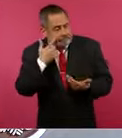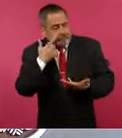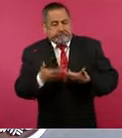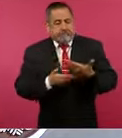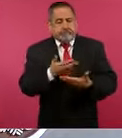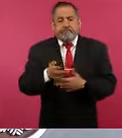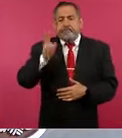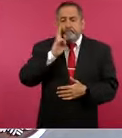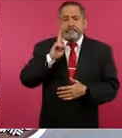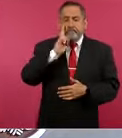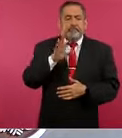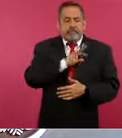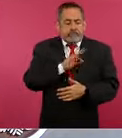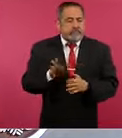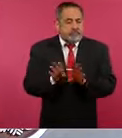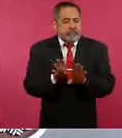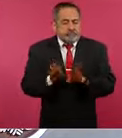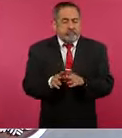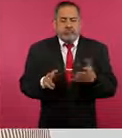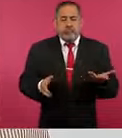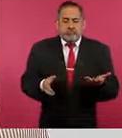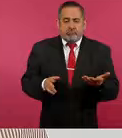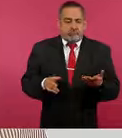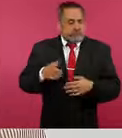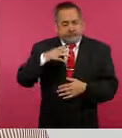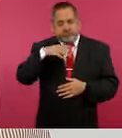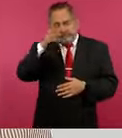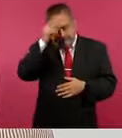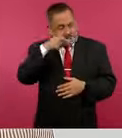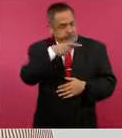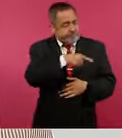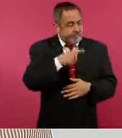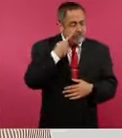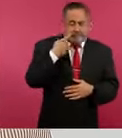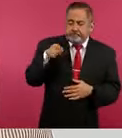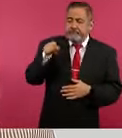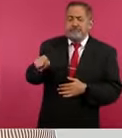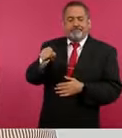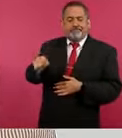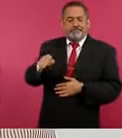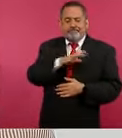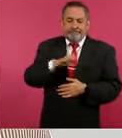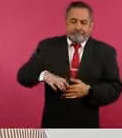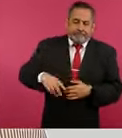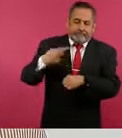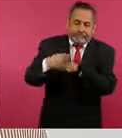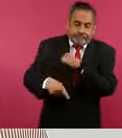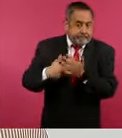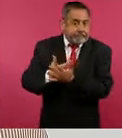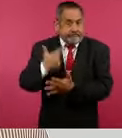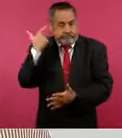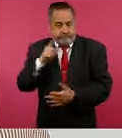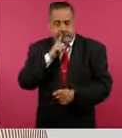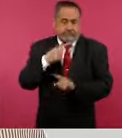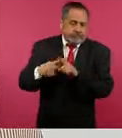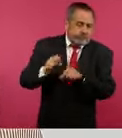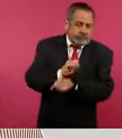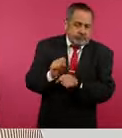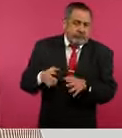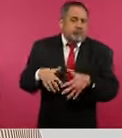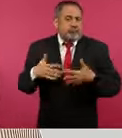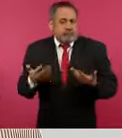se vea el nivel establecido, el nivel de riesgo establecido, alto, medio o bajo. El